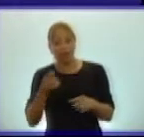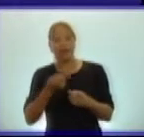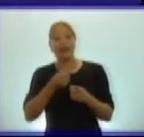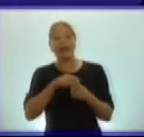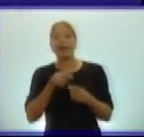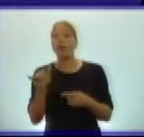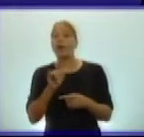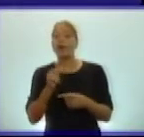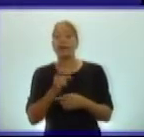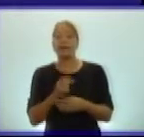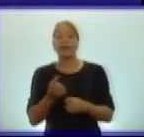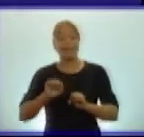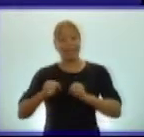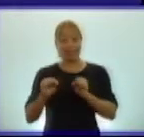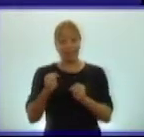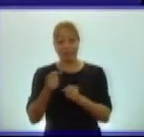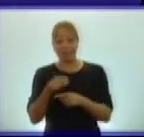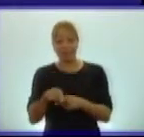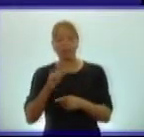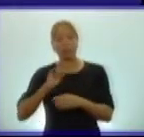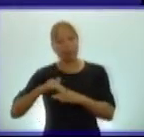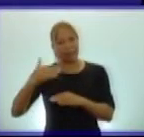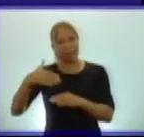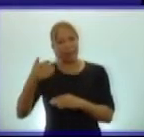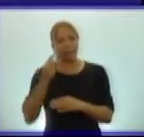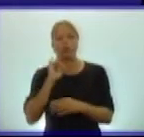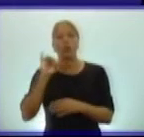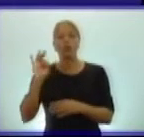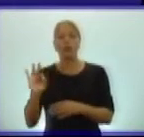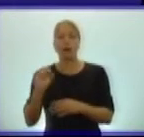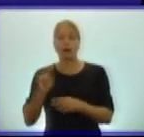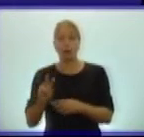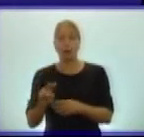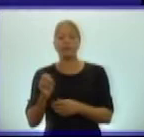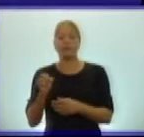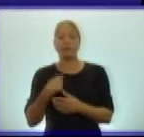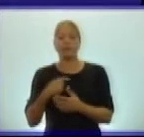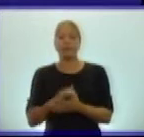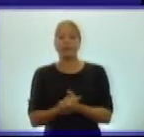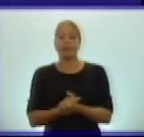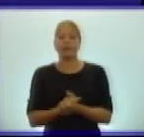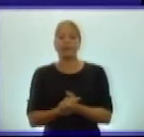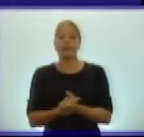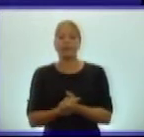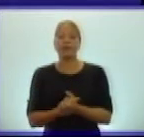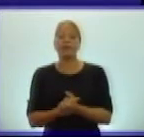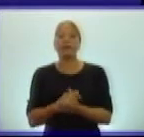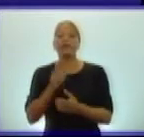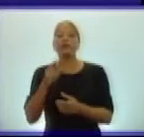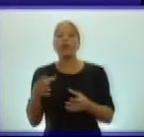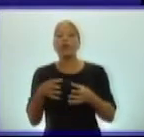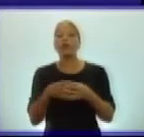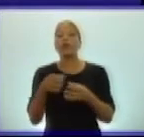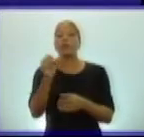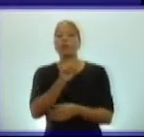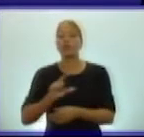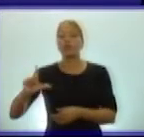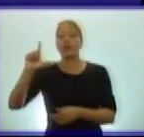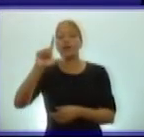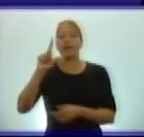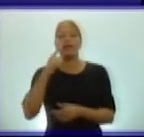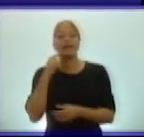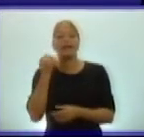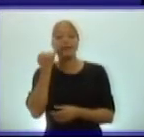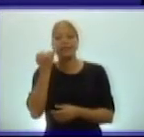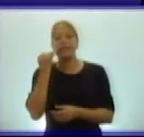el capitalismo cuando más adelante lo van a estudiar en octavo grado. Por tanto, los explotadores y explotados son grupos sociales que igual tienen intereses en